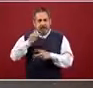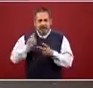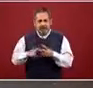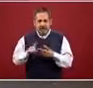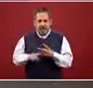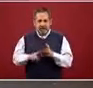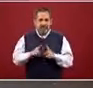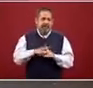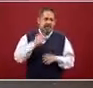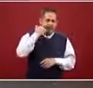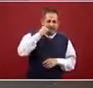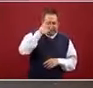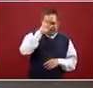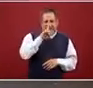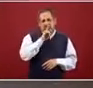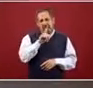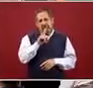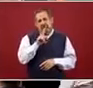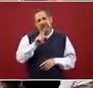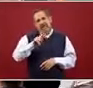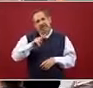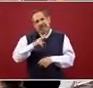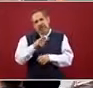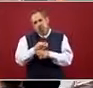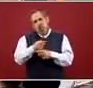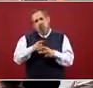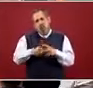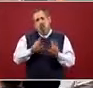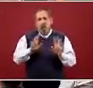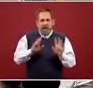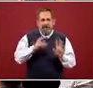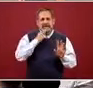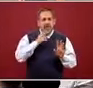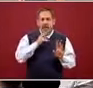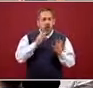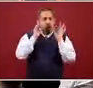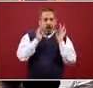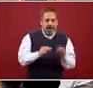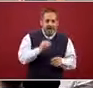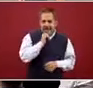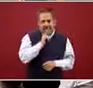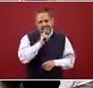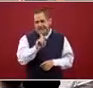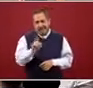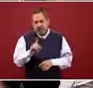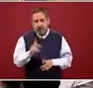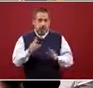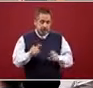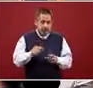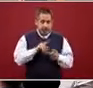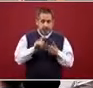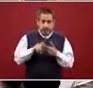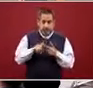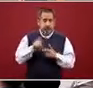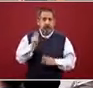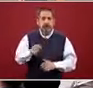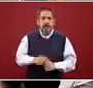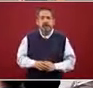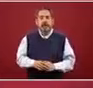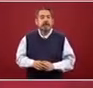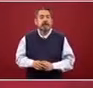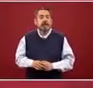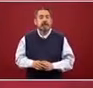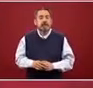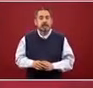y dejar solo estos como un recurso secundario, complementario quizá, pero no el principal. Ahora, el otro fenómeno es